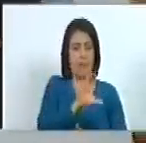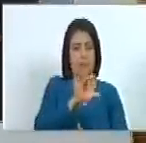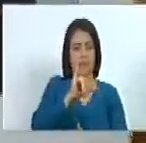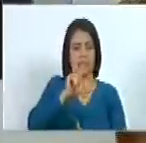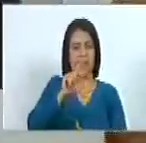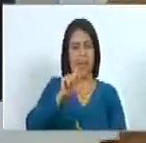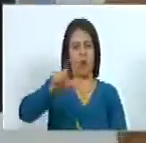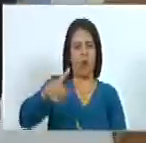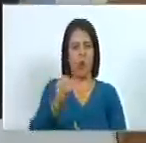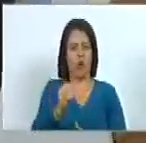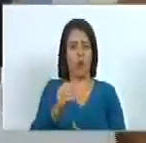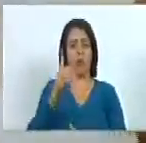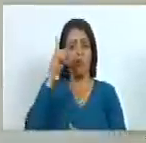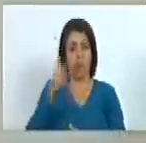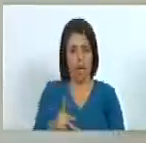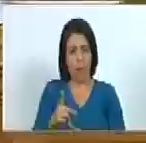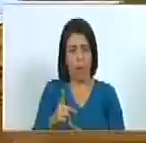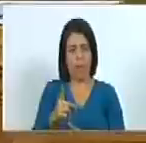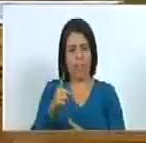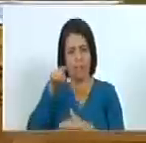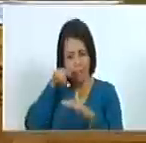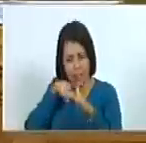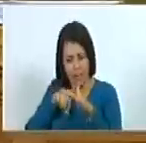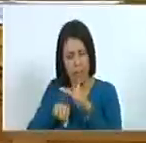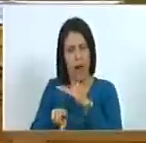Citgo? Deberías estar debajo de una cama